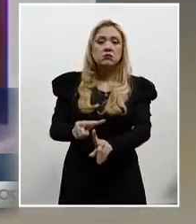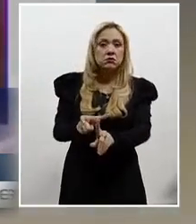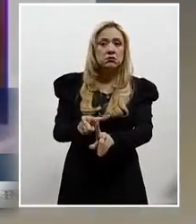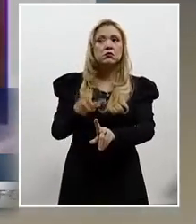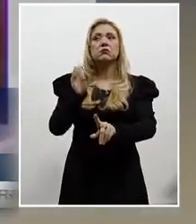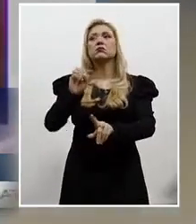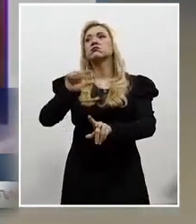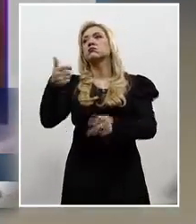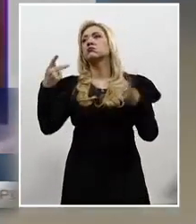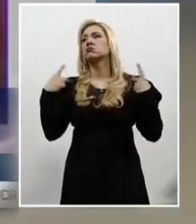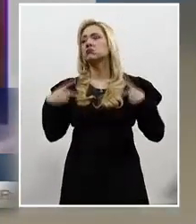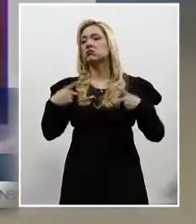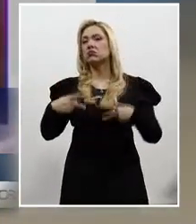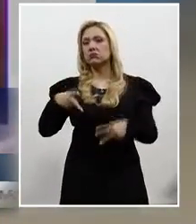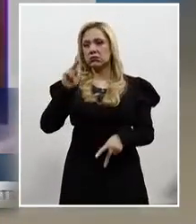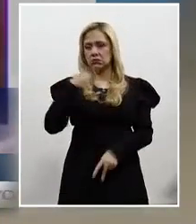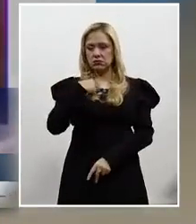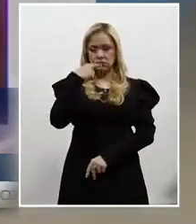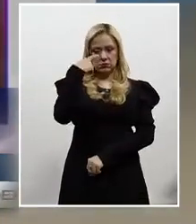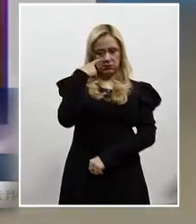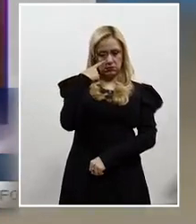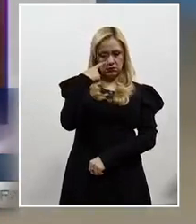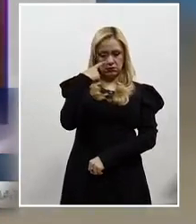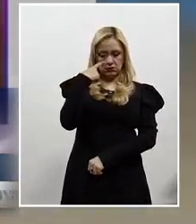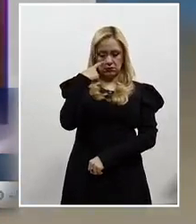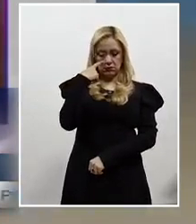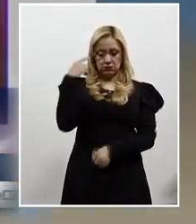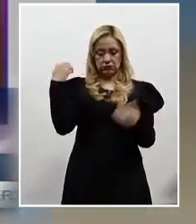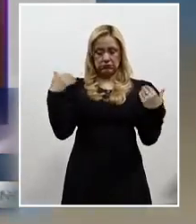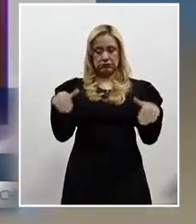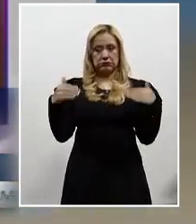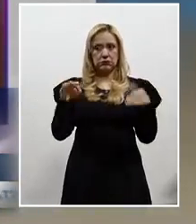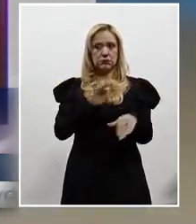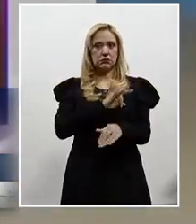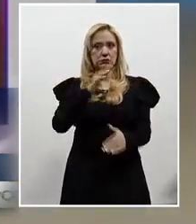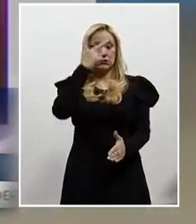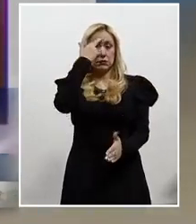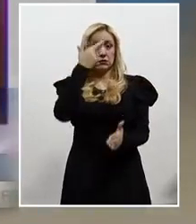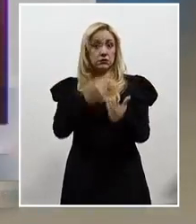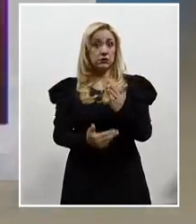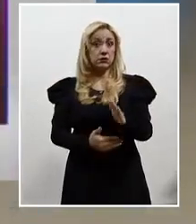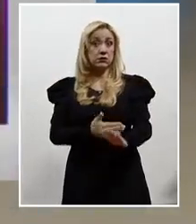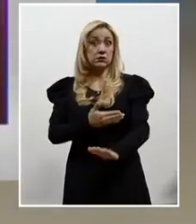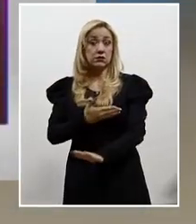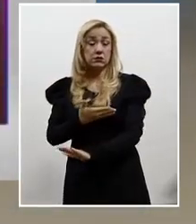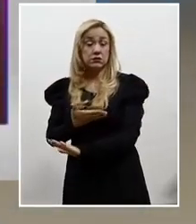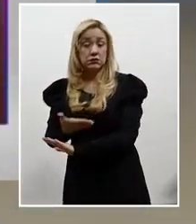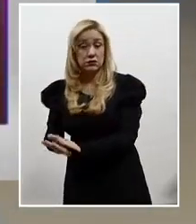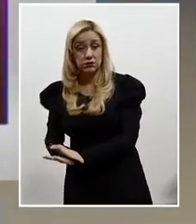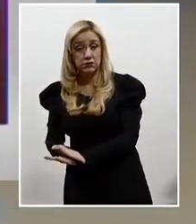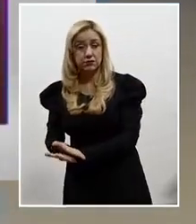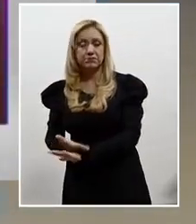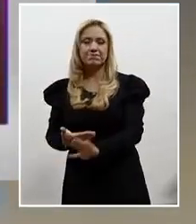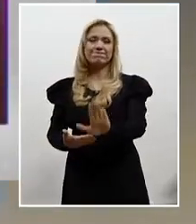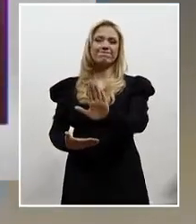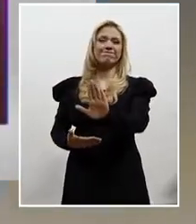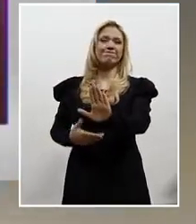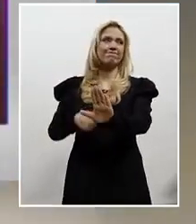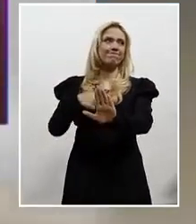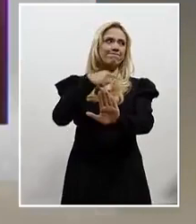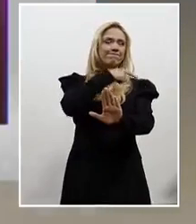si nosotros detectamos que están en juego, que se están ventilando derechos de un niño o de una niña,